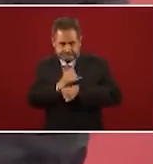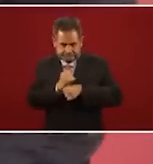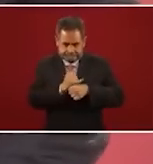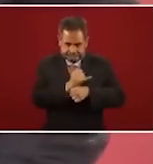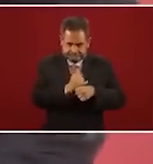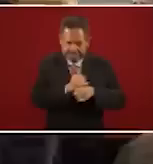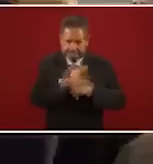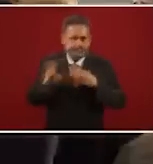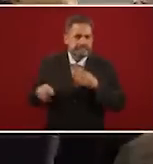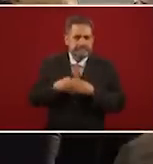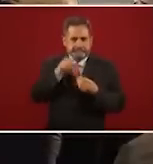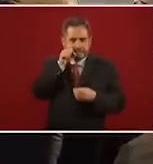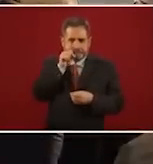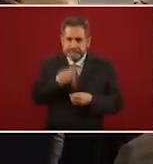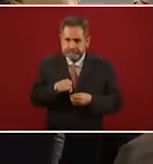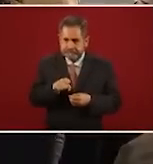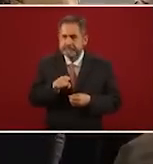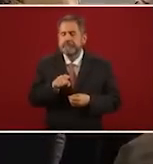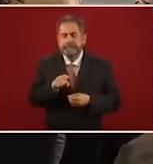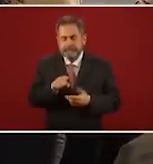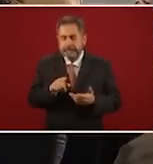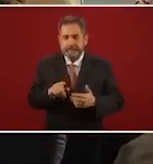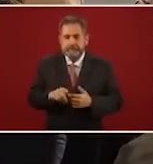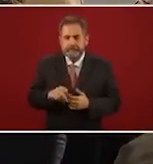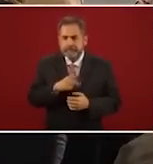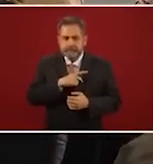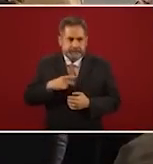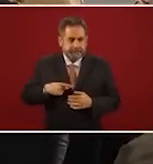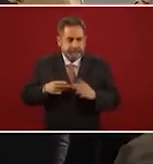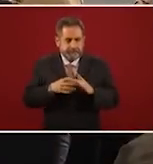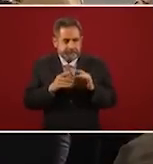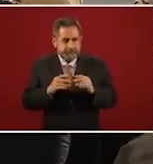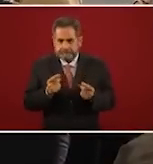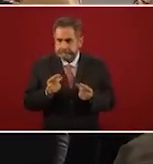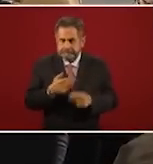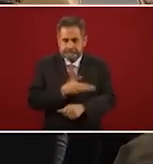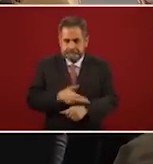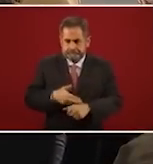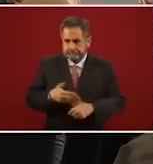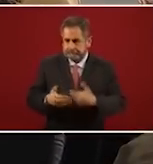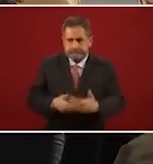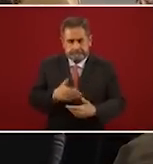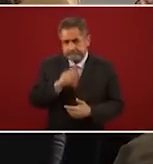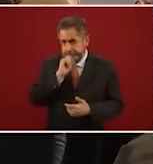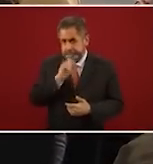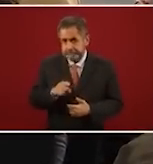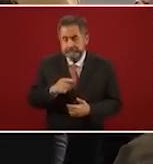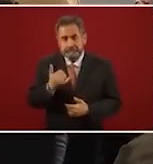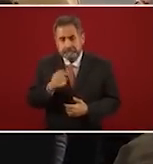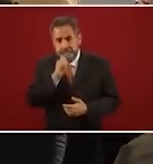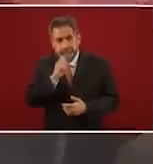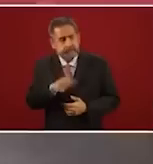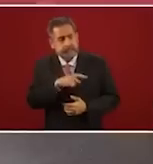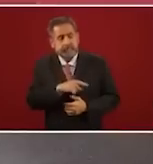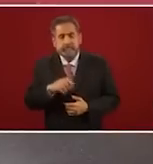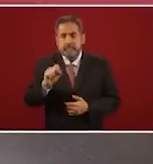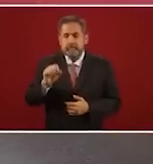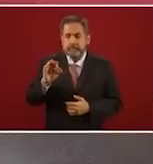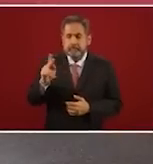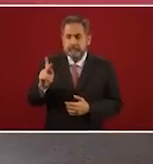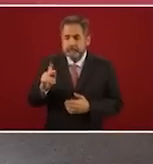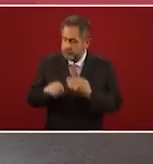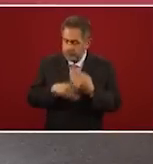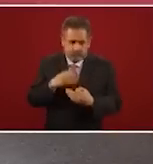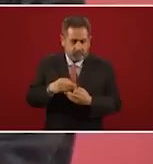que también hay que darle celeridad, de la función pública, todo,